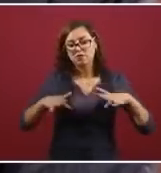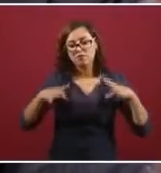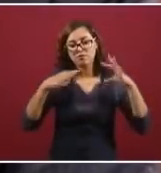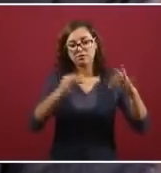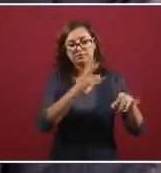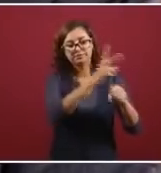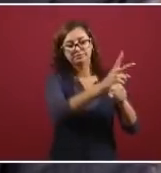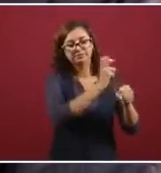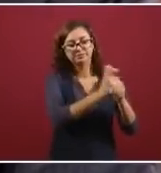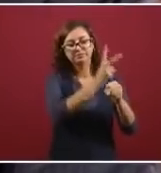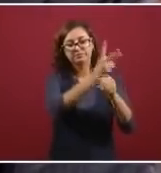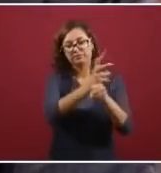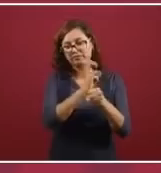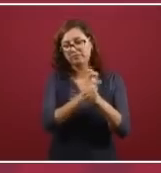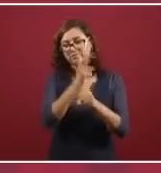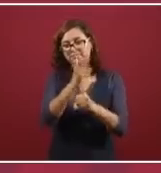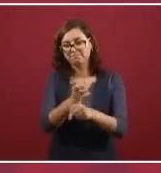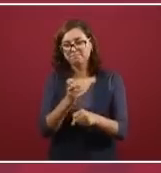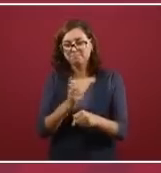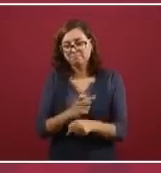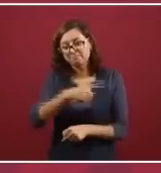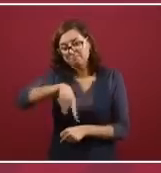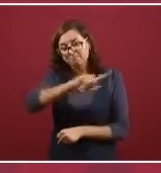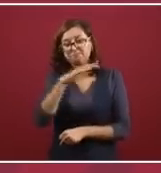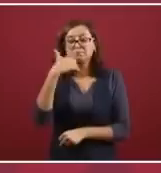mandamos invitar para que participaran,